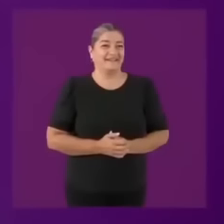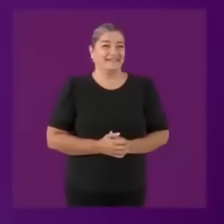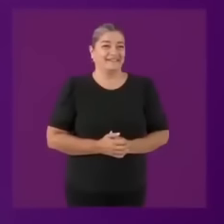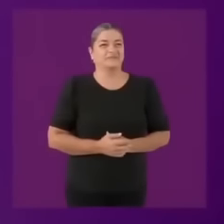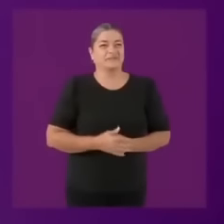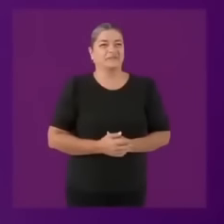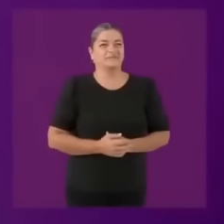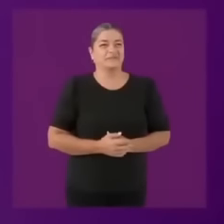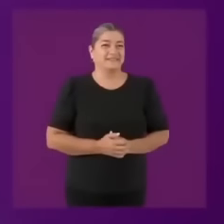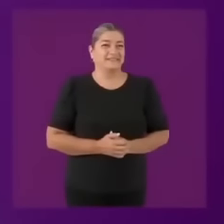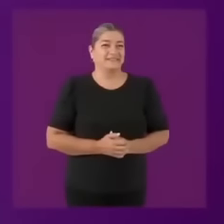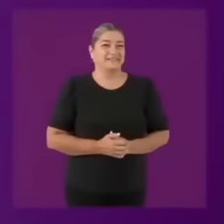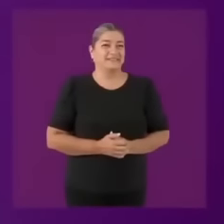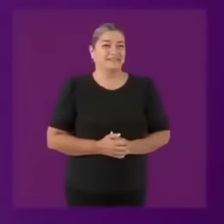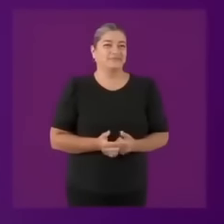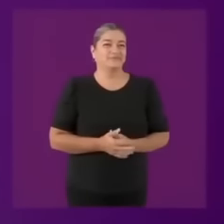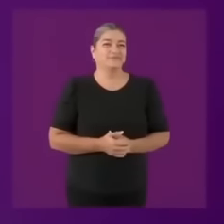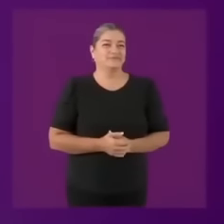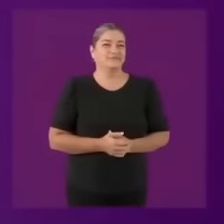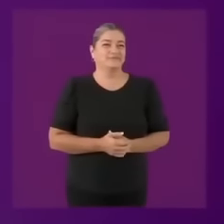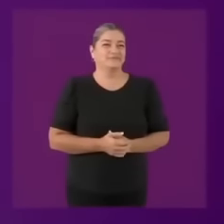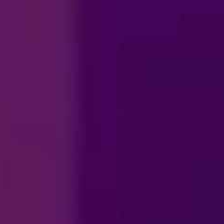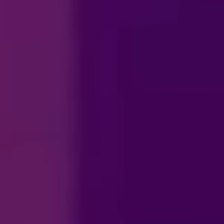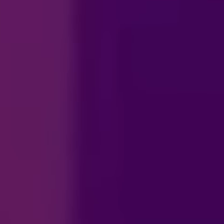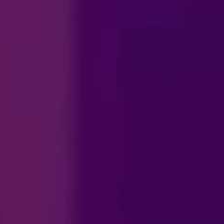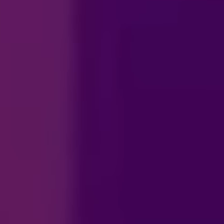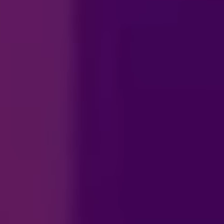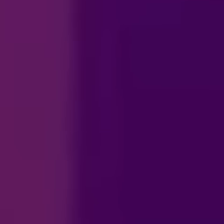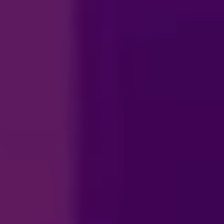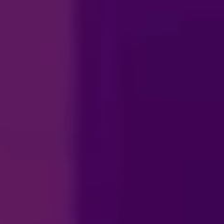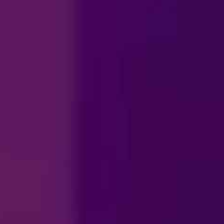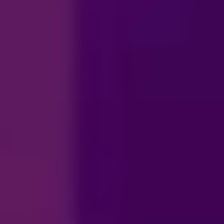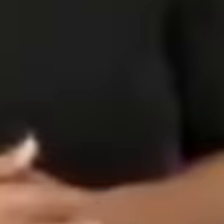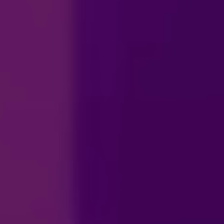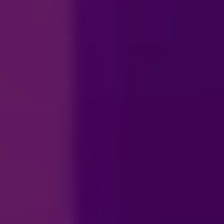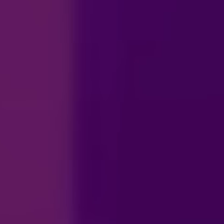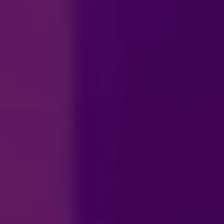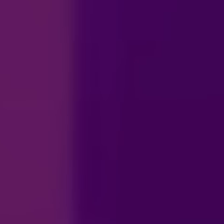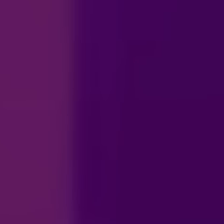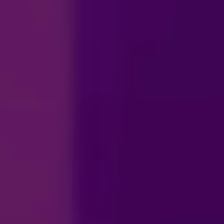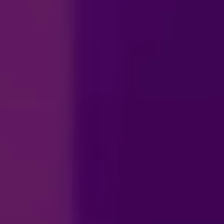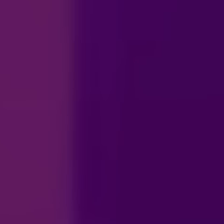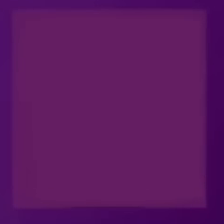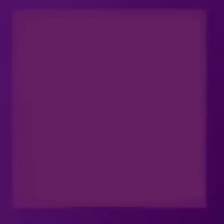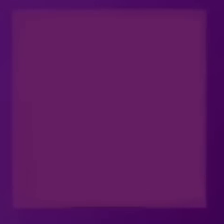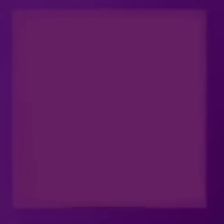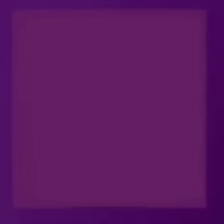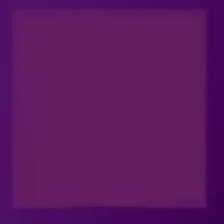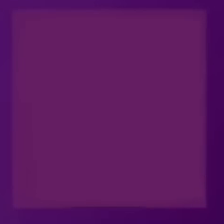Vamos a coger juntos. ¡Ay, Dios te bendiga!